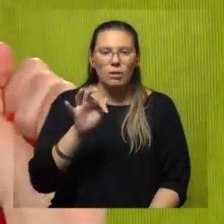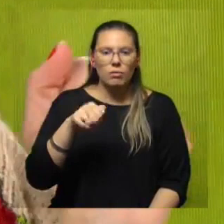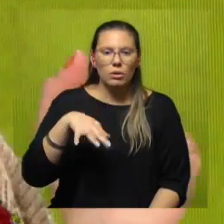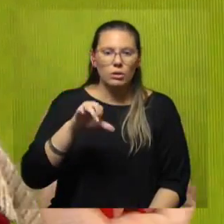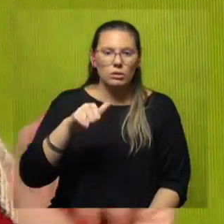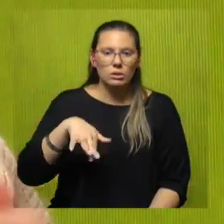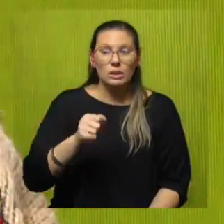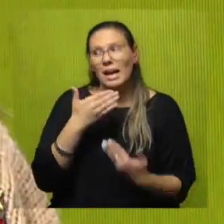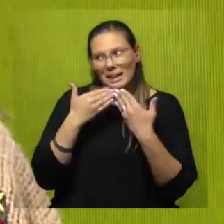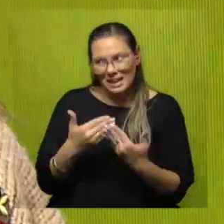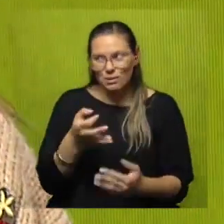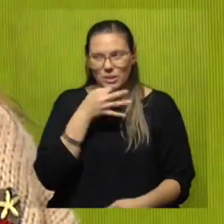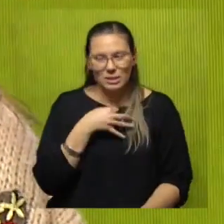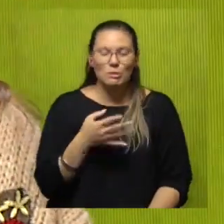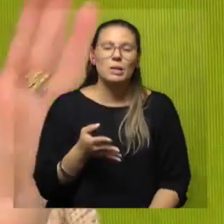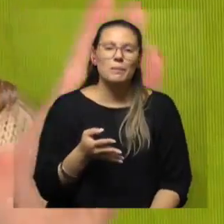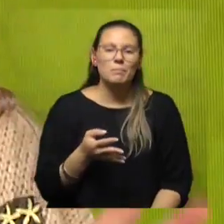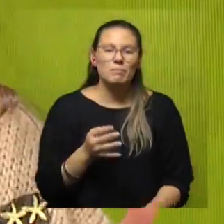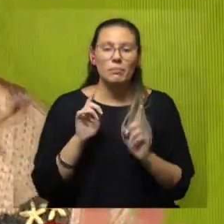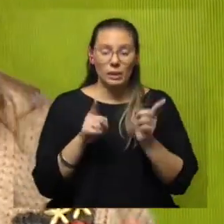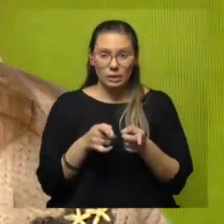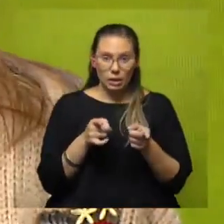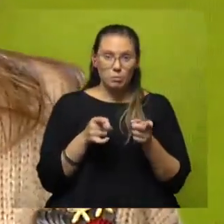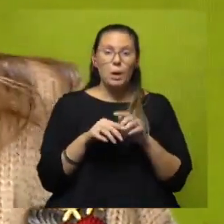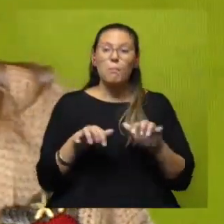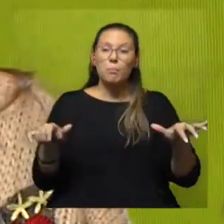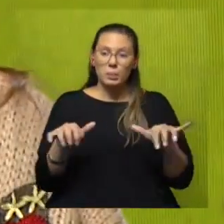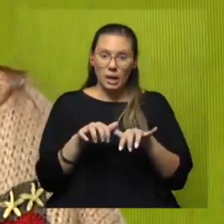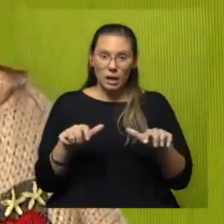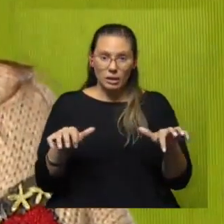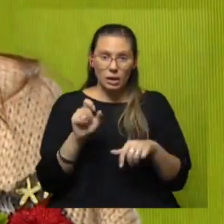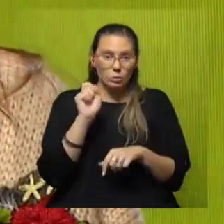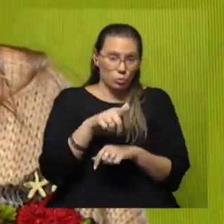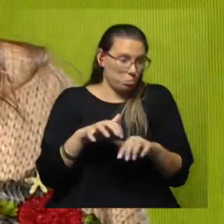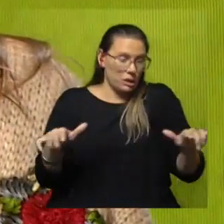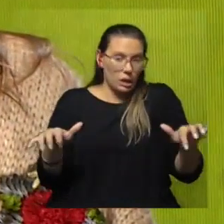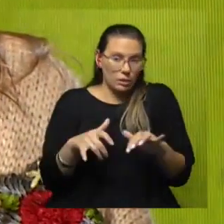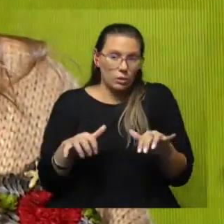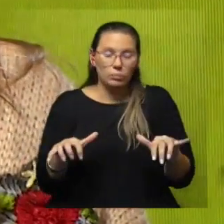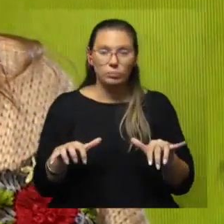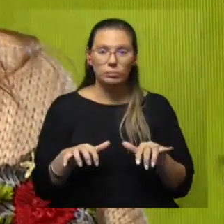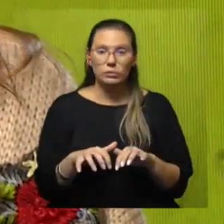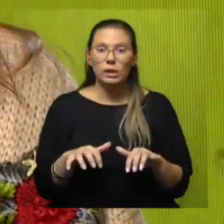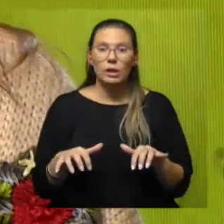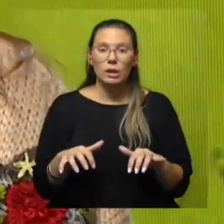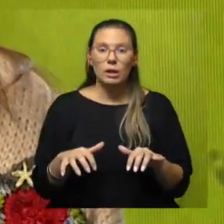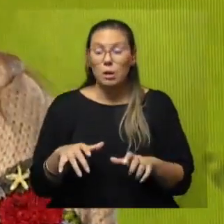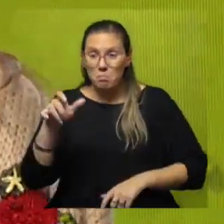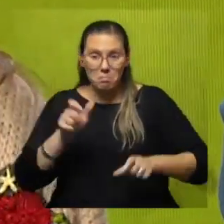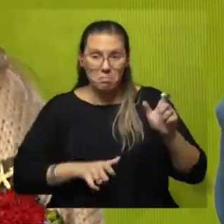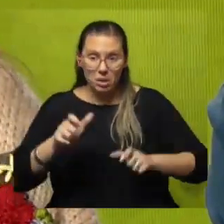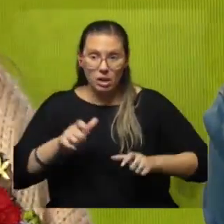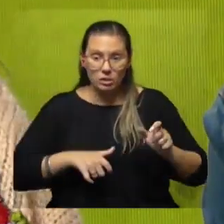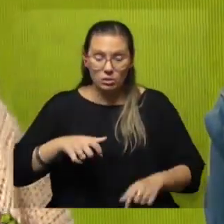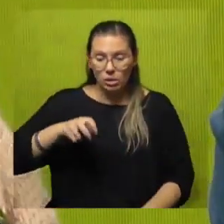Dino. Y vamos a también tener un piano, el piano de Soy Tu Piano, para que las personas que